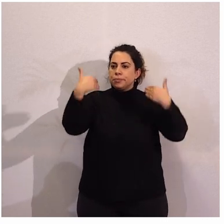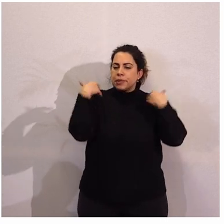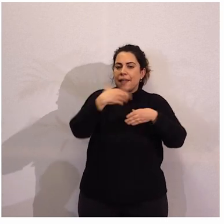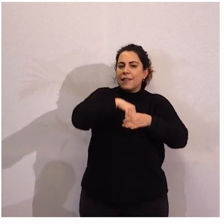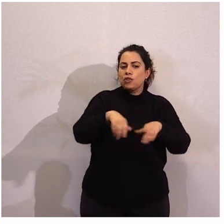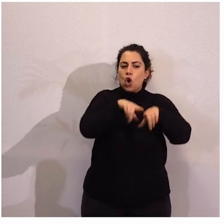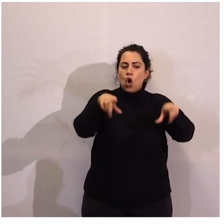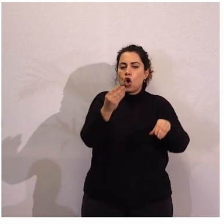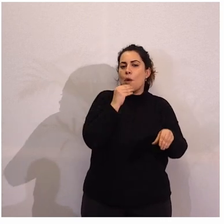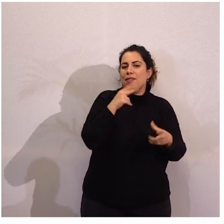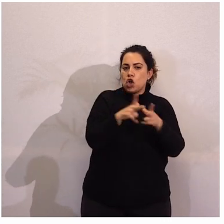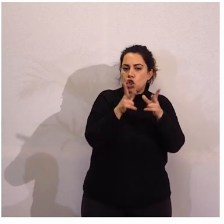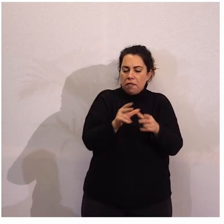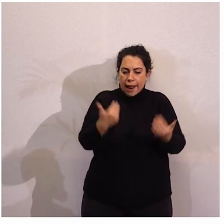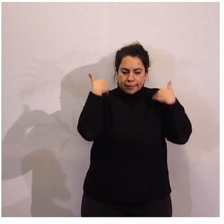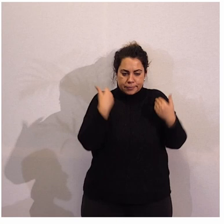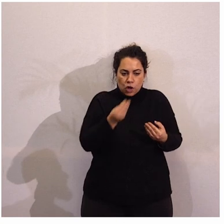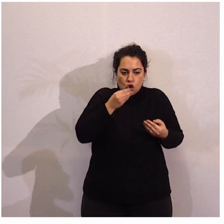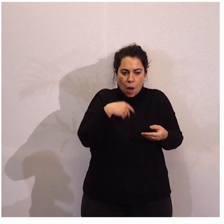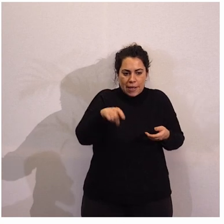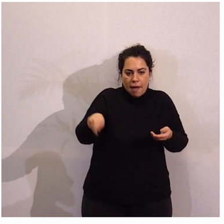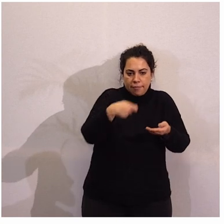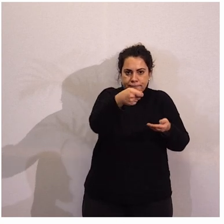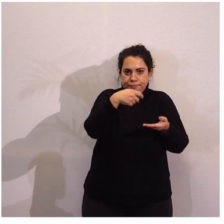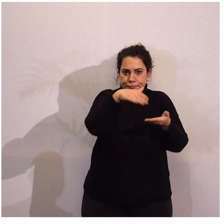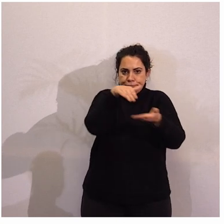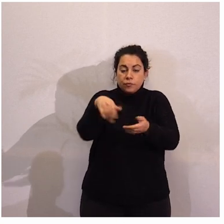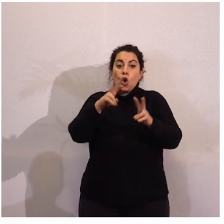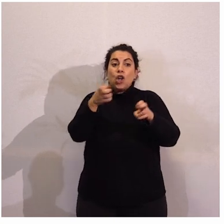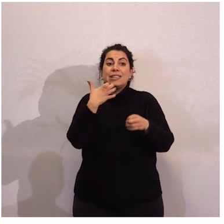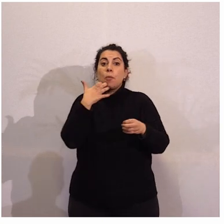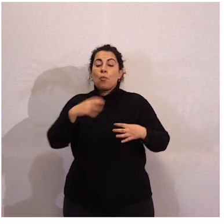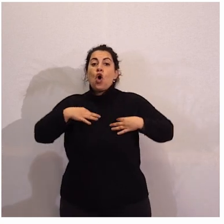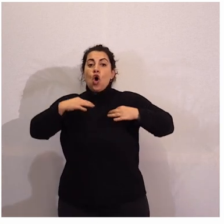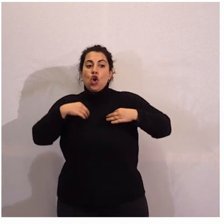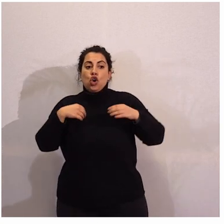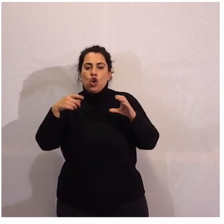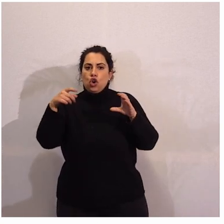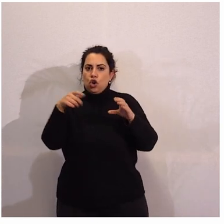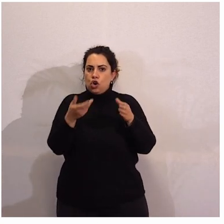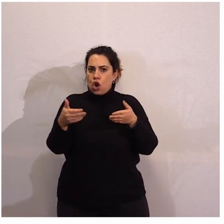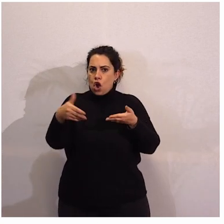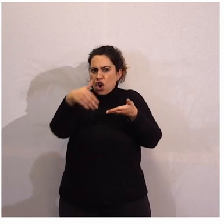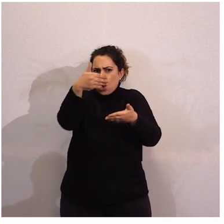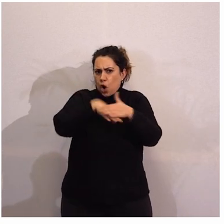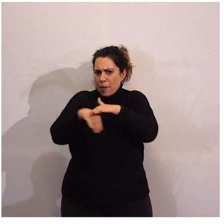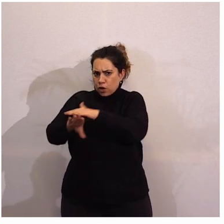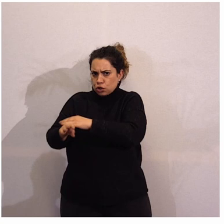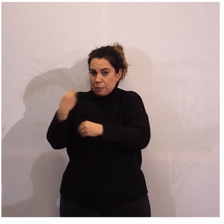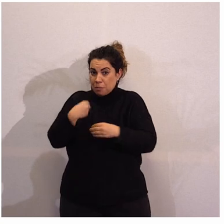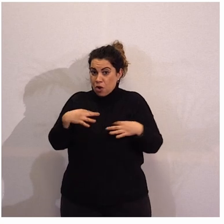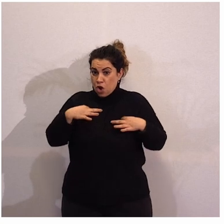comedor social. El tema de los roperos, sabéis que hay, bueno, pues hay roperos, hay ropa, ¿no? La